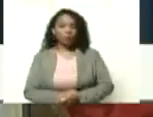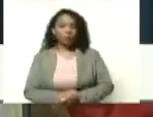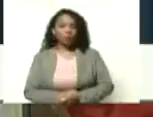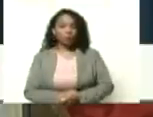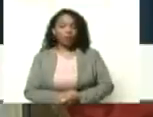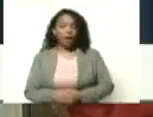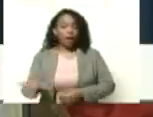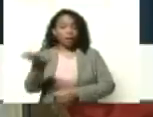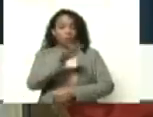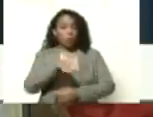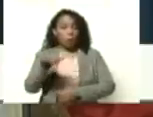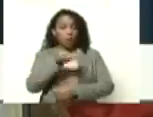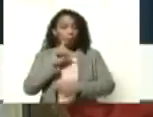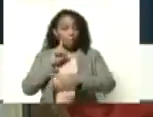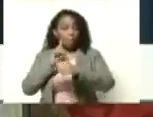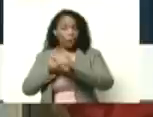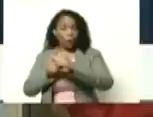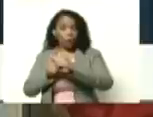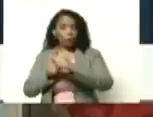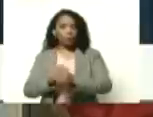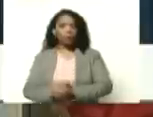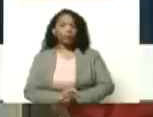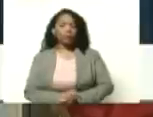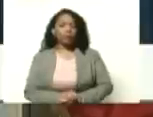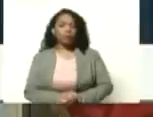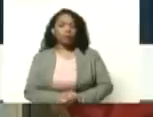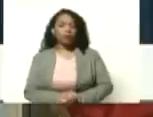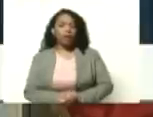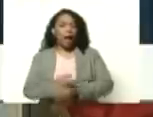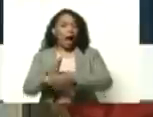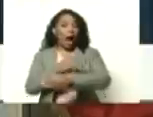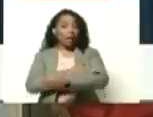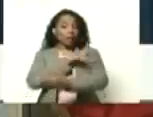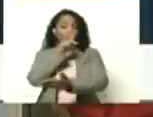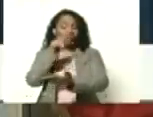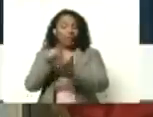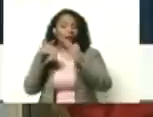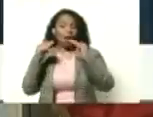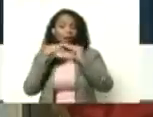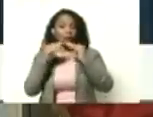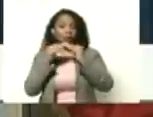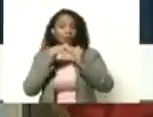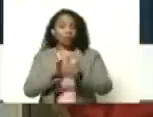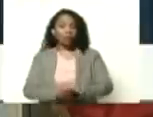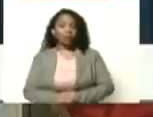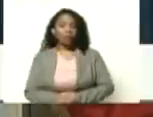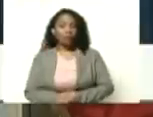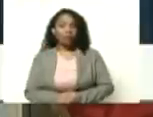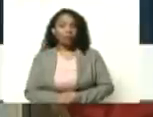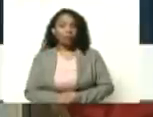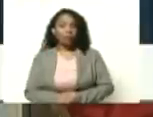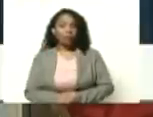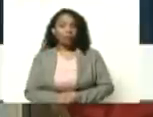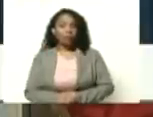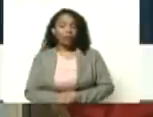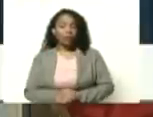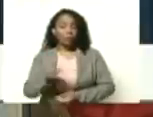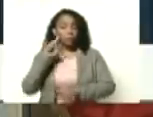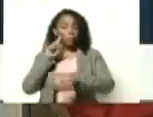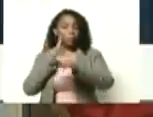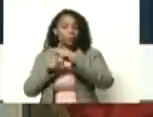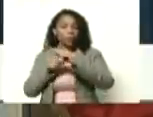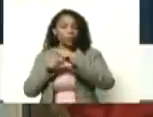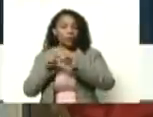todo esto y antes de llegar a la finca por la delación de glenn